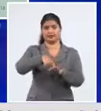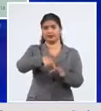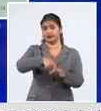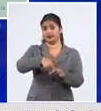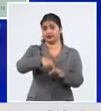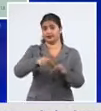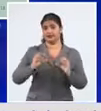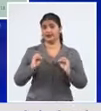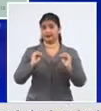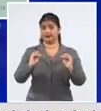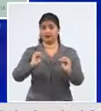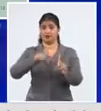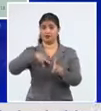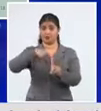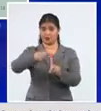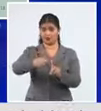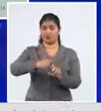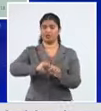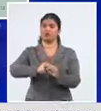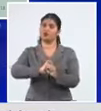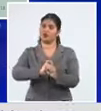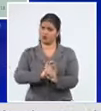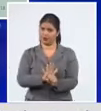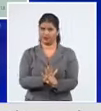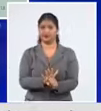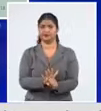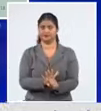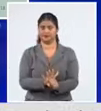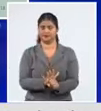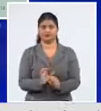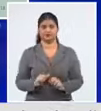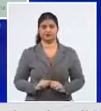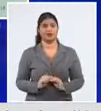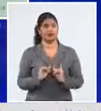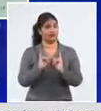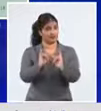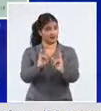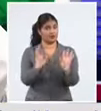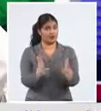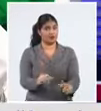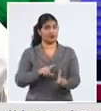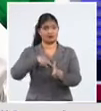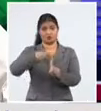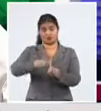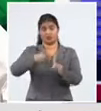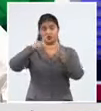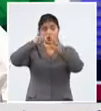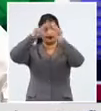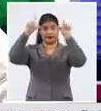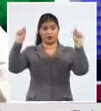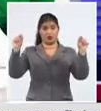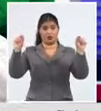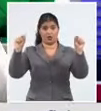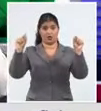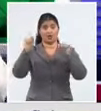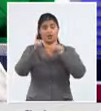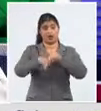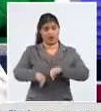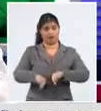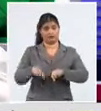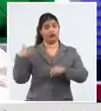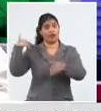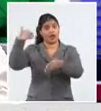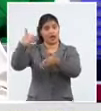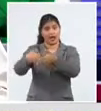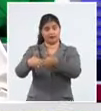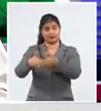Juventud no diagnosticó casos autóctonos ayer. De esta forma, la tasa de incidencia de Cuba en el día o hasta el día